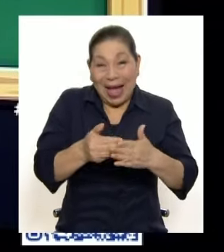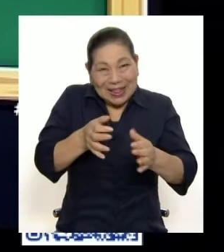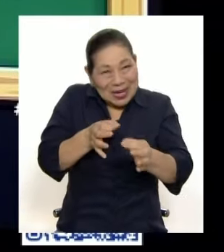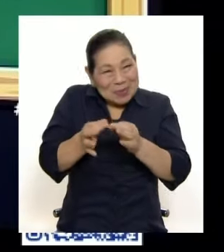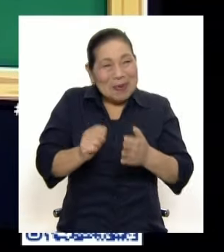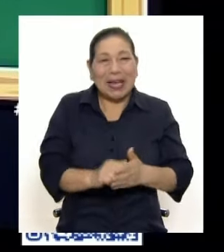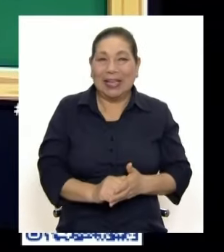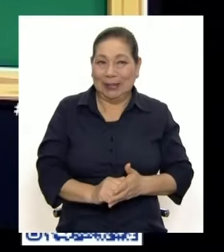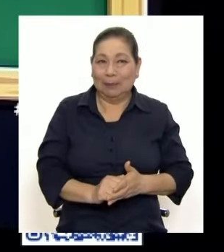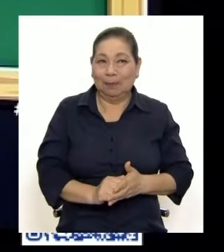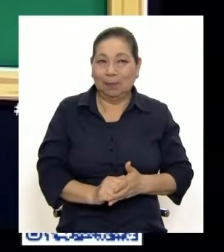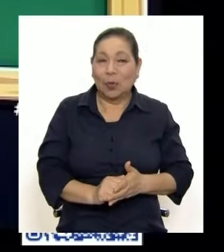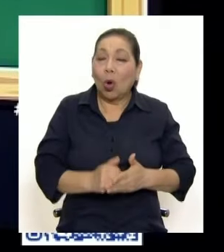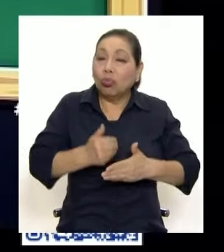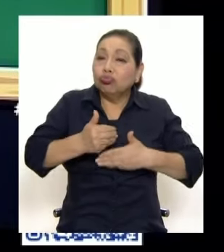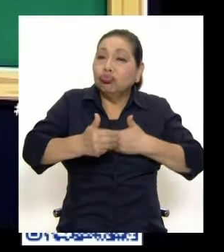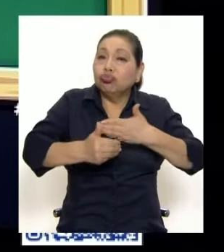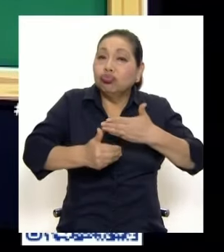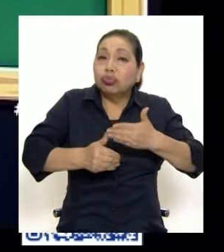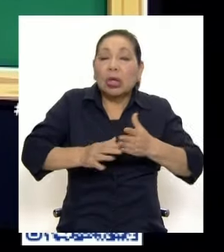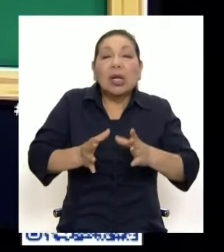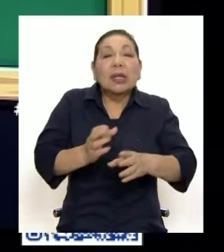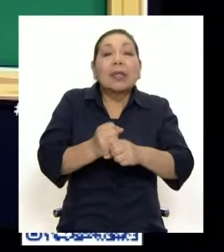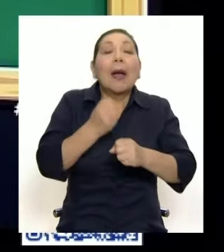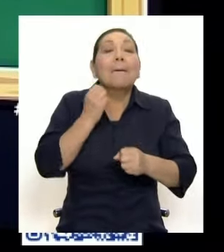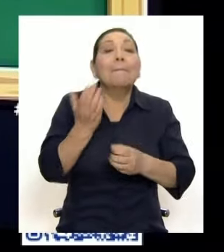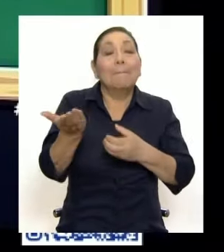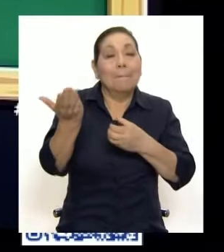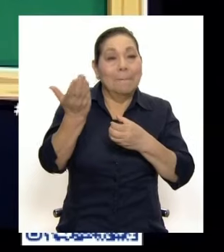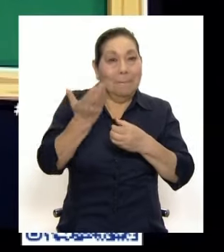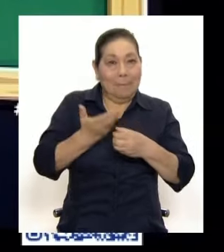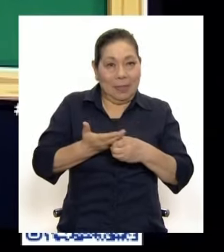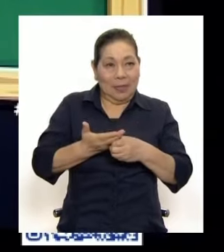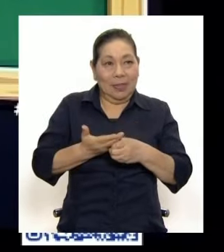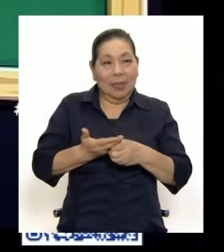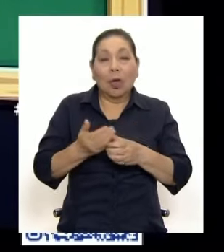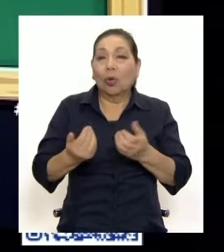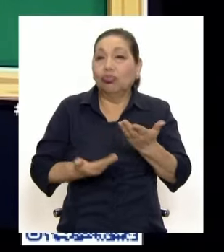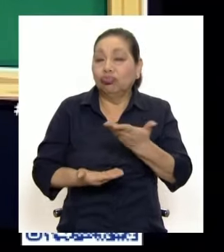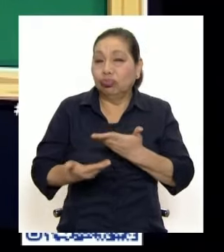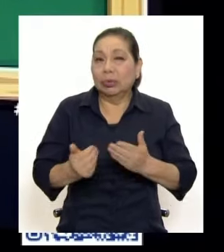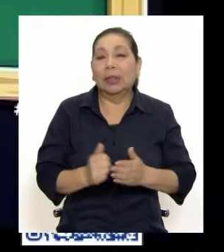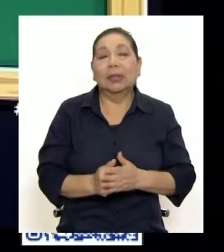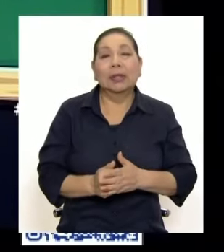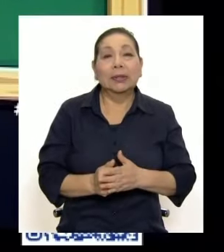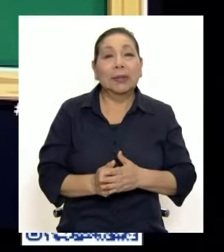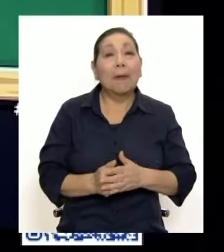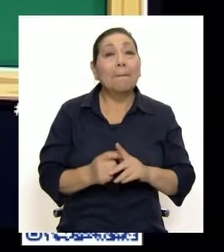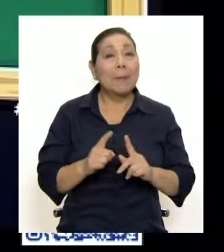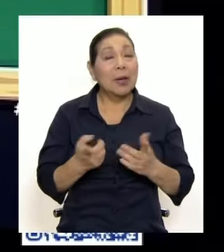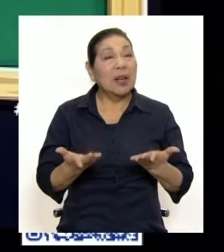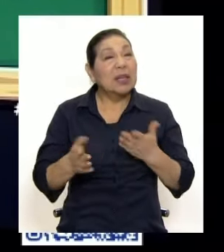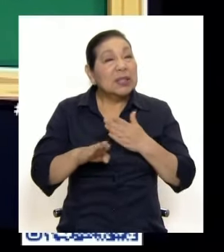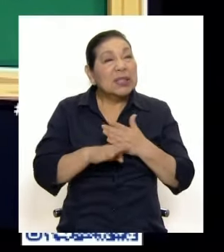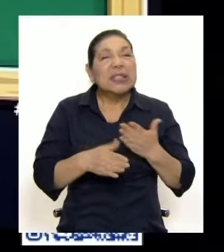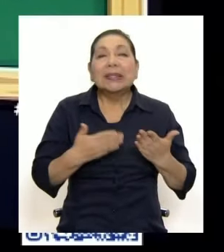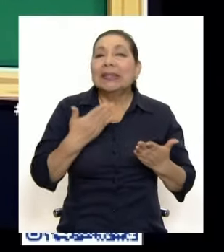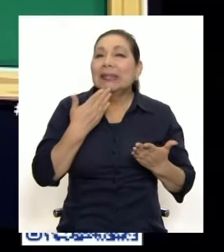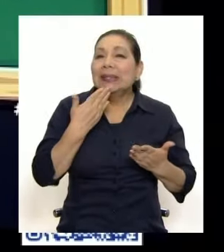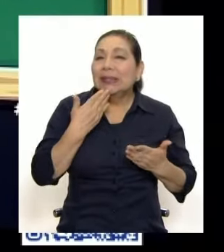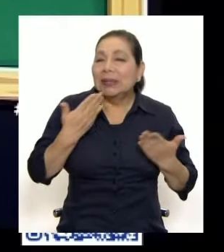momento que es el proceso de toma de decisiones en el marco de del foro de cooperación económica hacia Pacífico en base